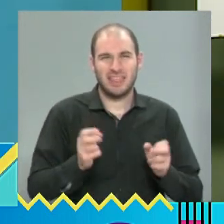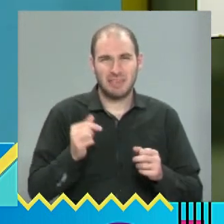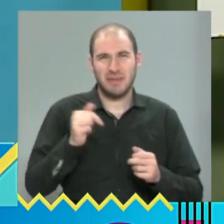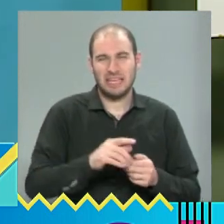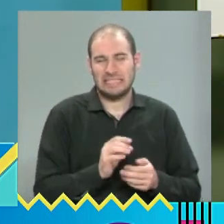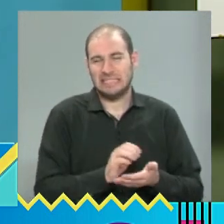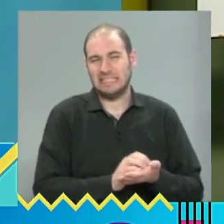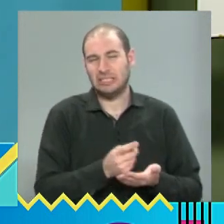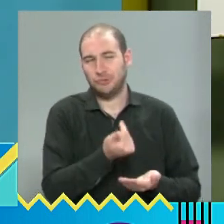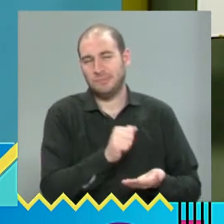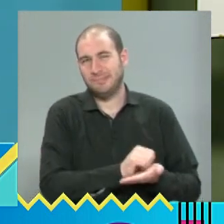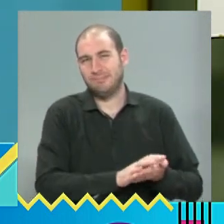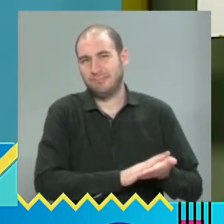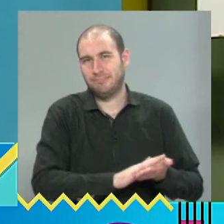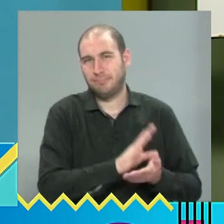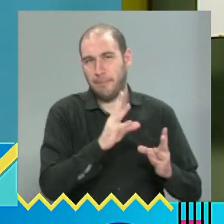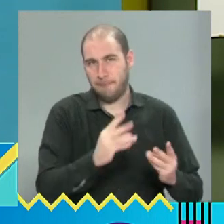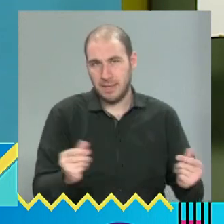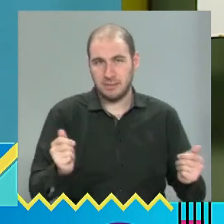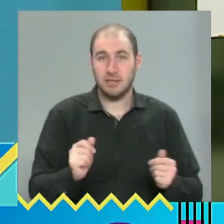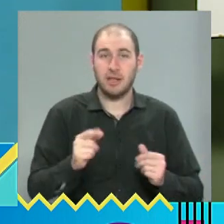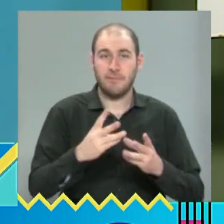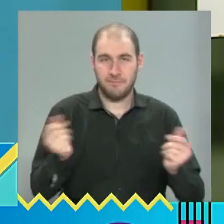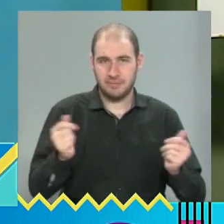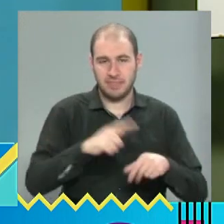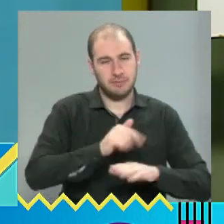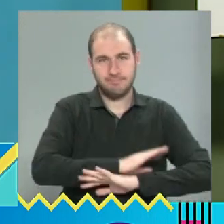este poder adquisitivo que se siga perdiendo, ¿sí? Nos vamos,